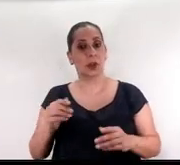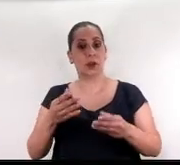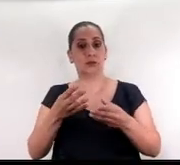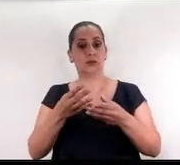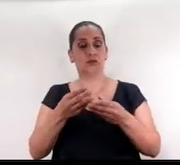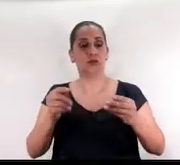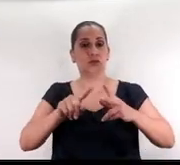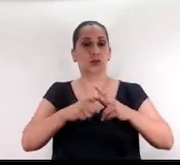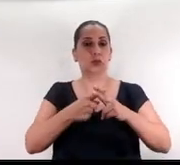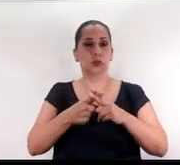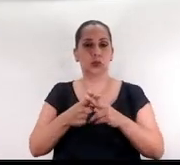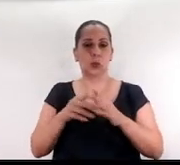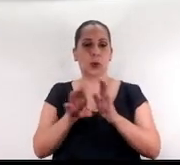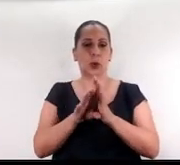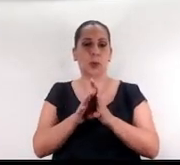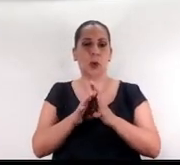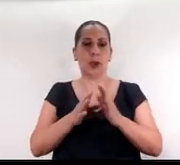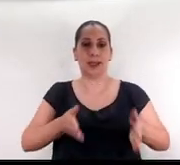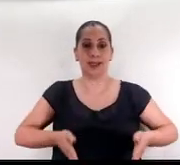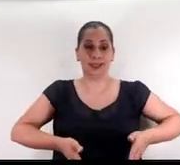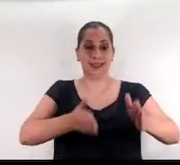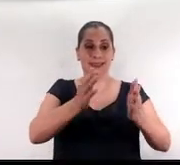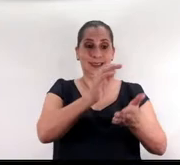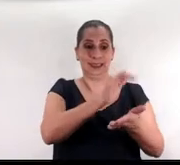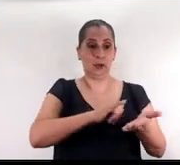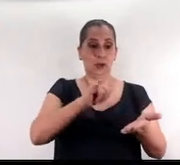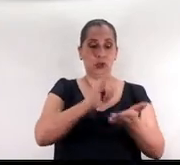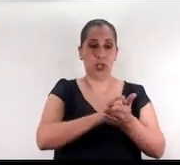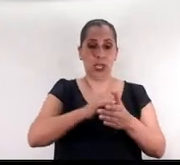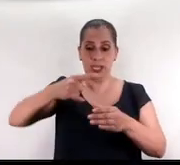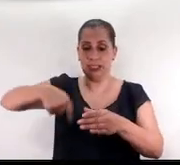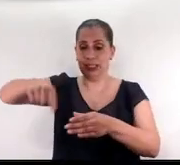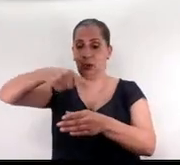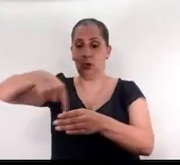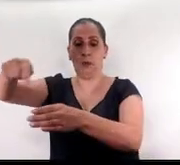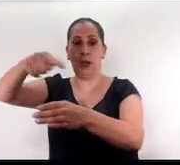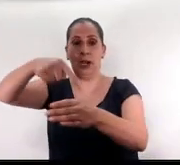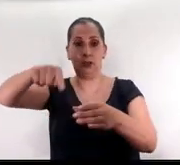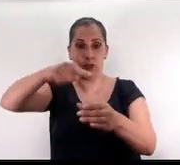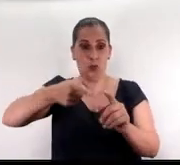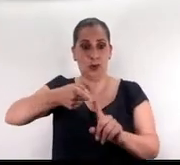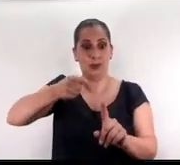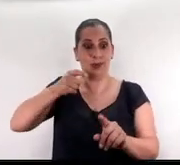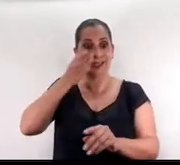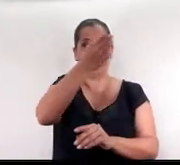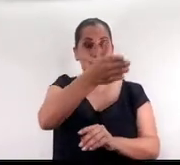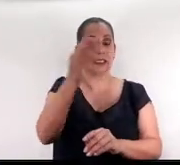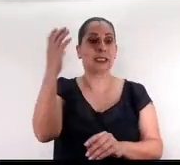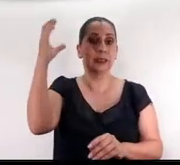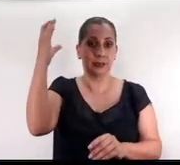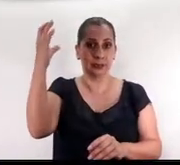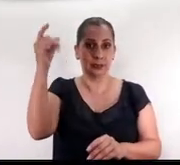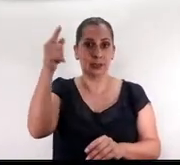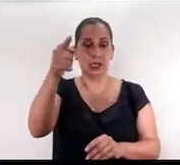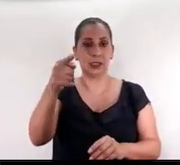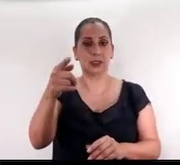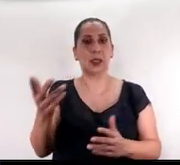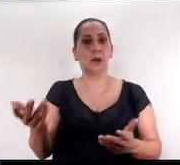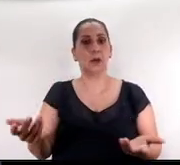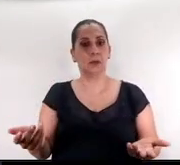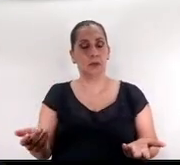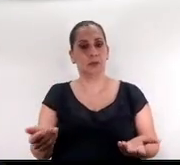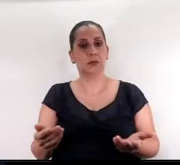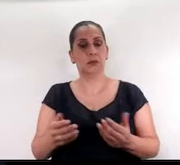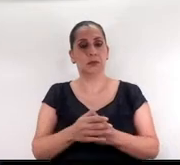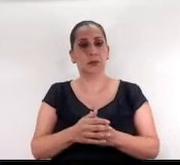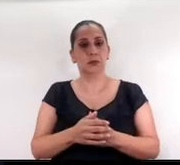la carretera, digamos, de San José y la circunvalación hacia la ruta de Cartago, llegar por lo menos a Cartago.